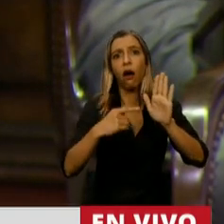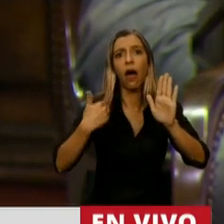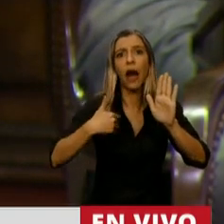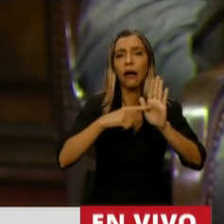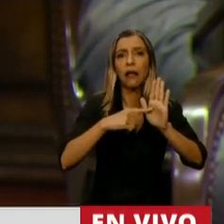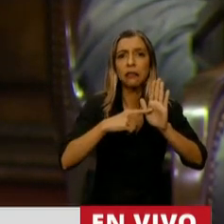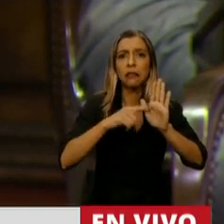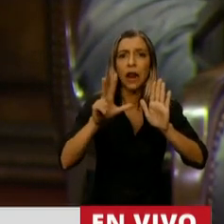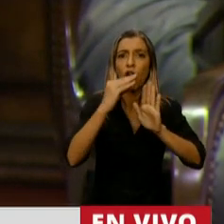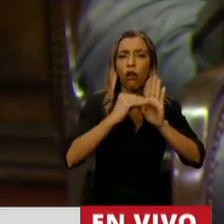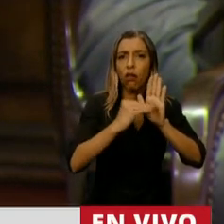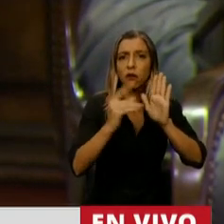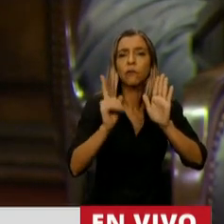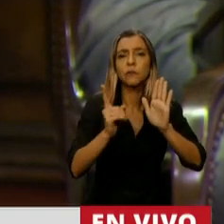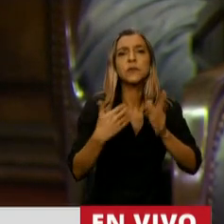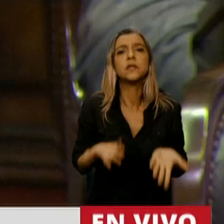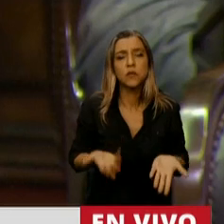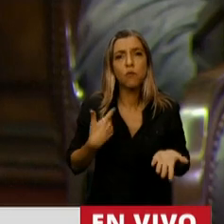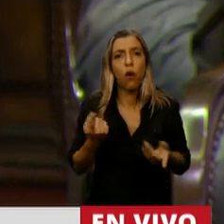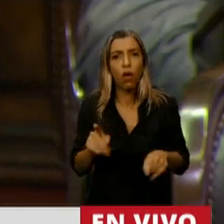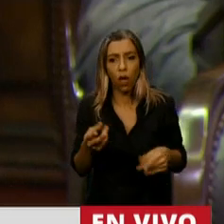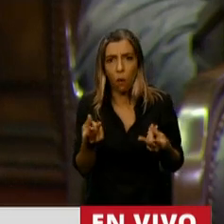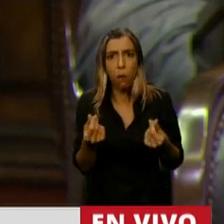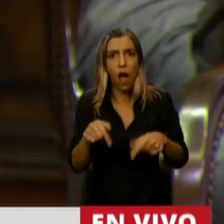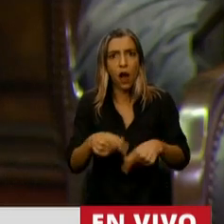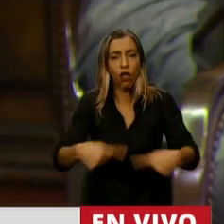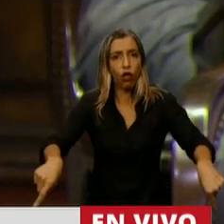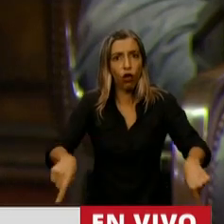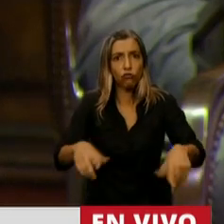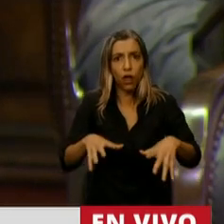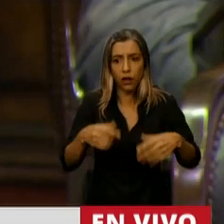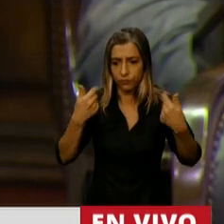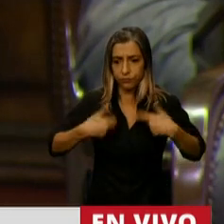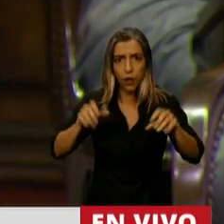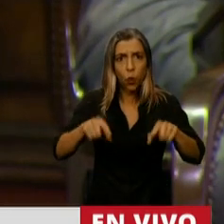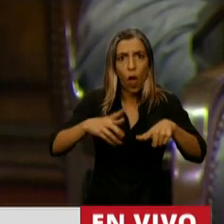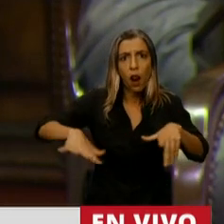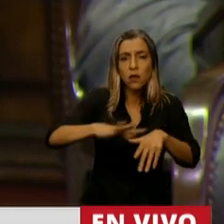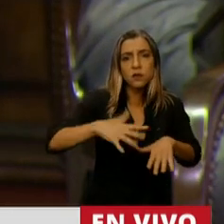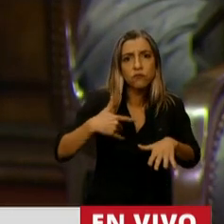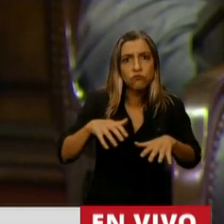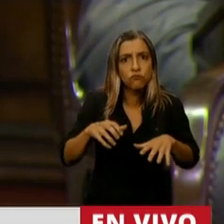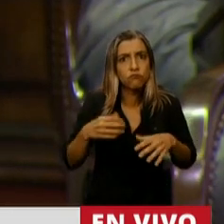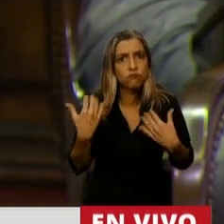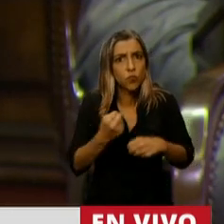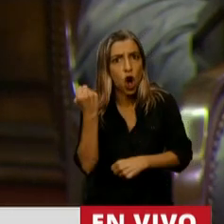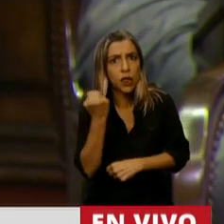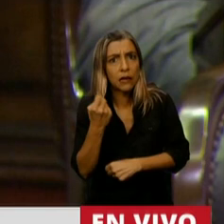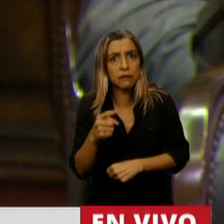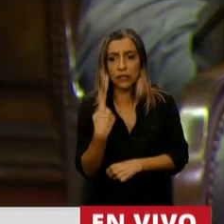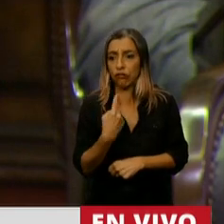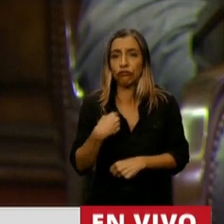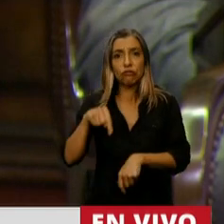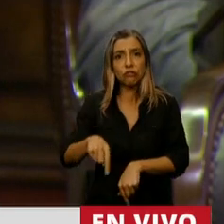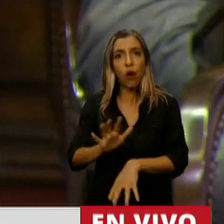de sus recursos naturales será prudente seguir debilitando su brazo armado